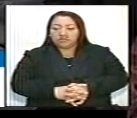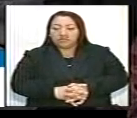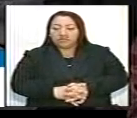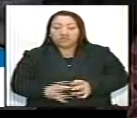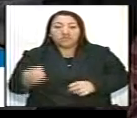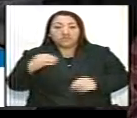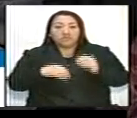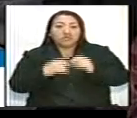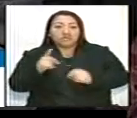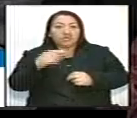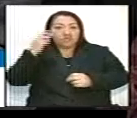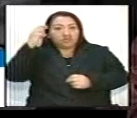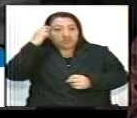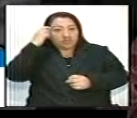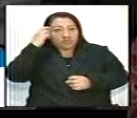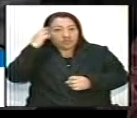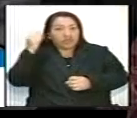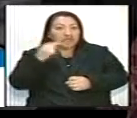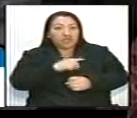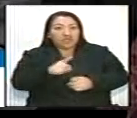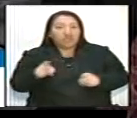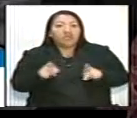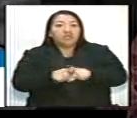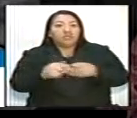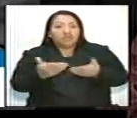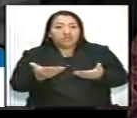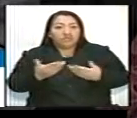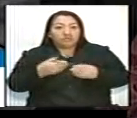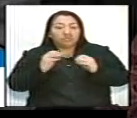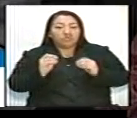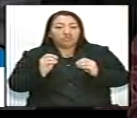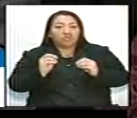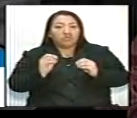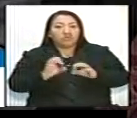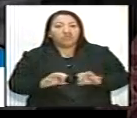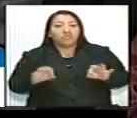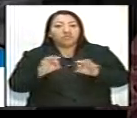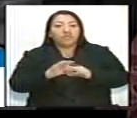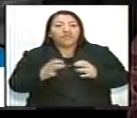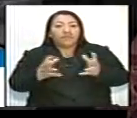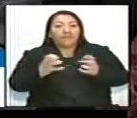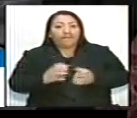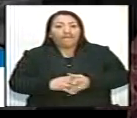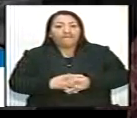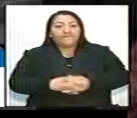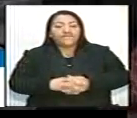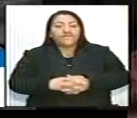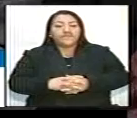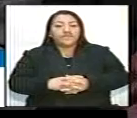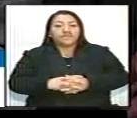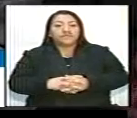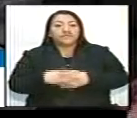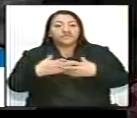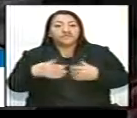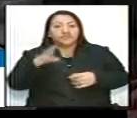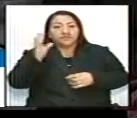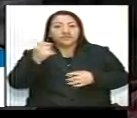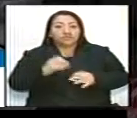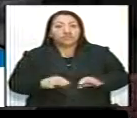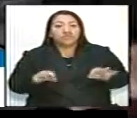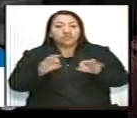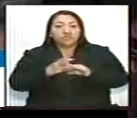de esta política. Entonces ellos también nos van a dar un conjunto de alcances que hemos creído